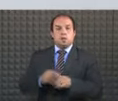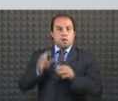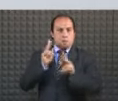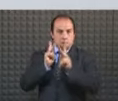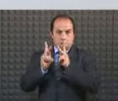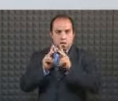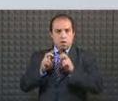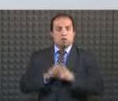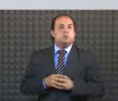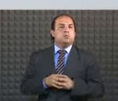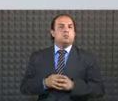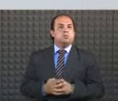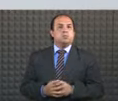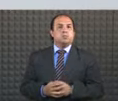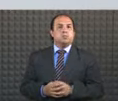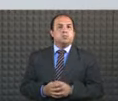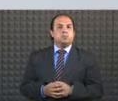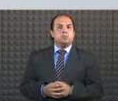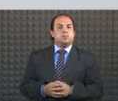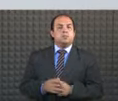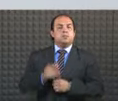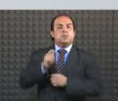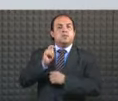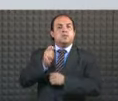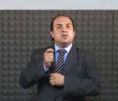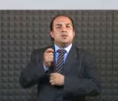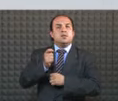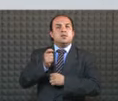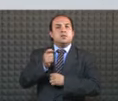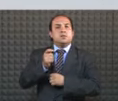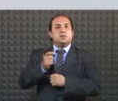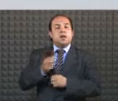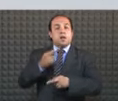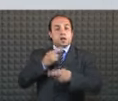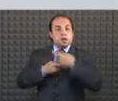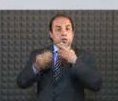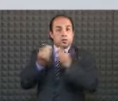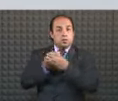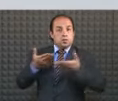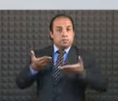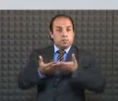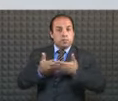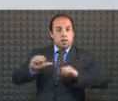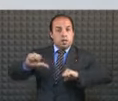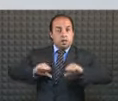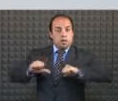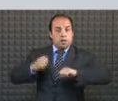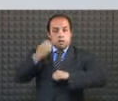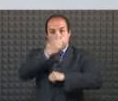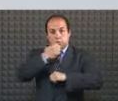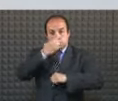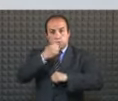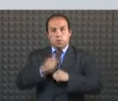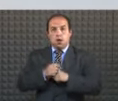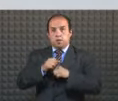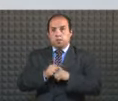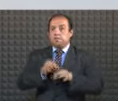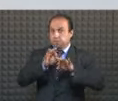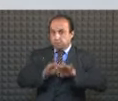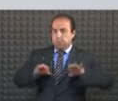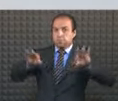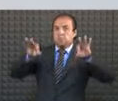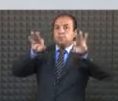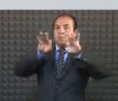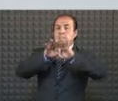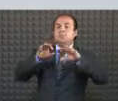mesa tiene que ver con que el regreso a clases, la actividad escolar, es una actividad esencial, y en esa medida se va